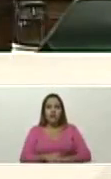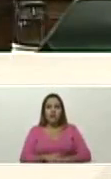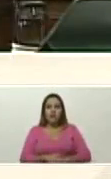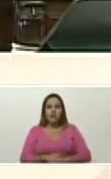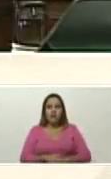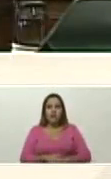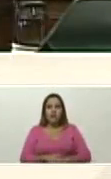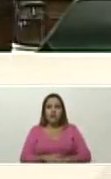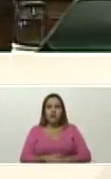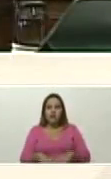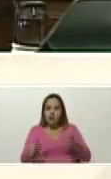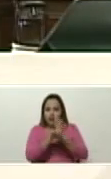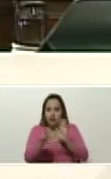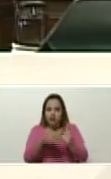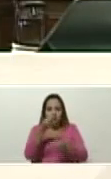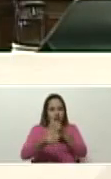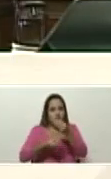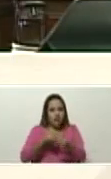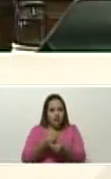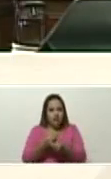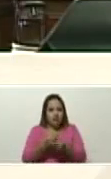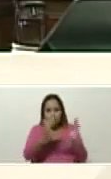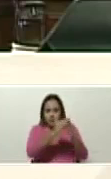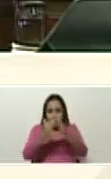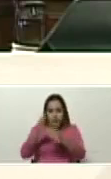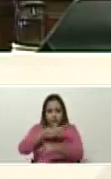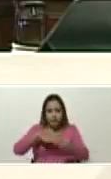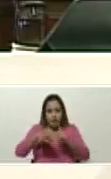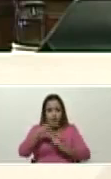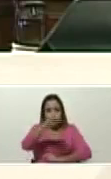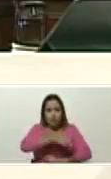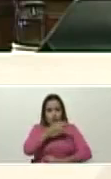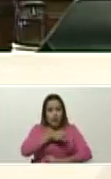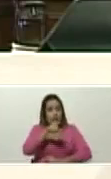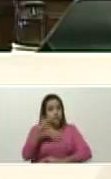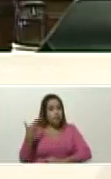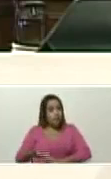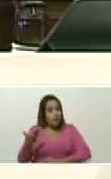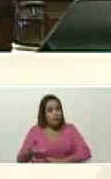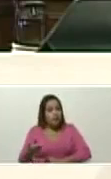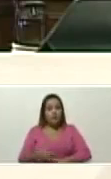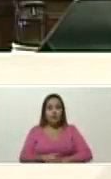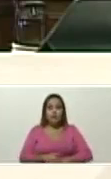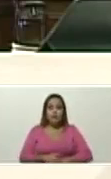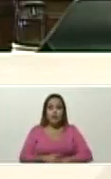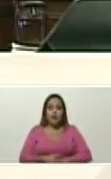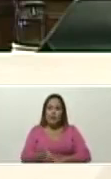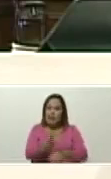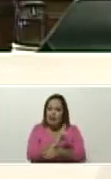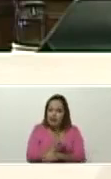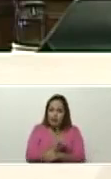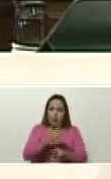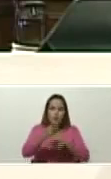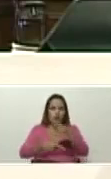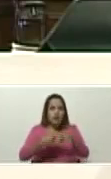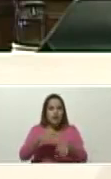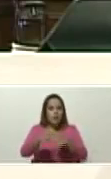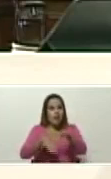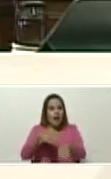la ley de producción social para vivienda y hábitat, fundamental para ir acelerando los pasos